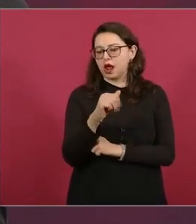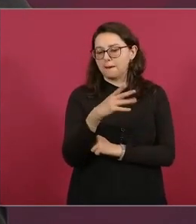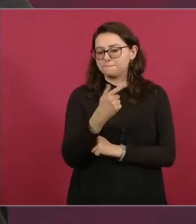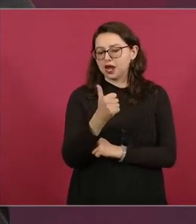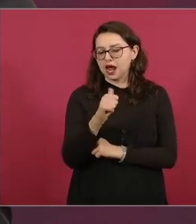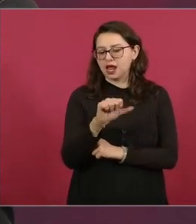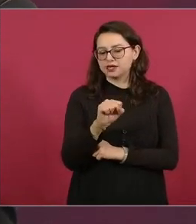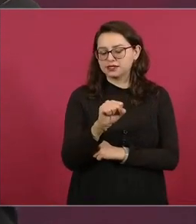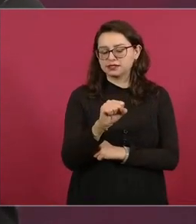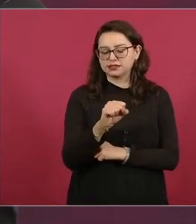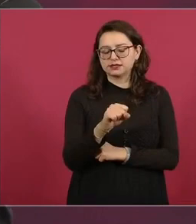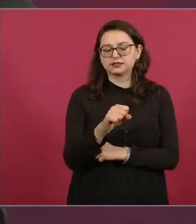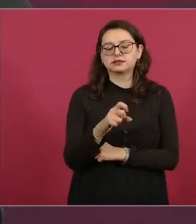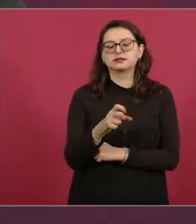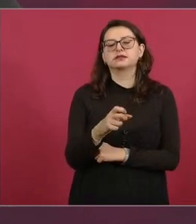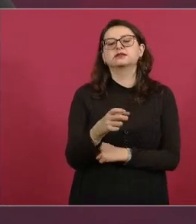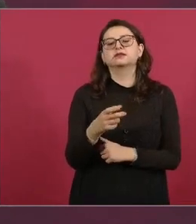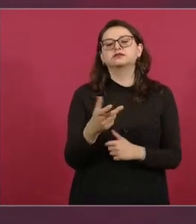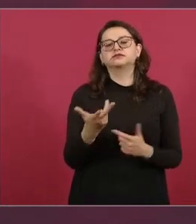sus